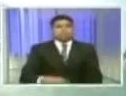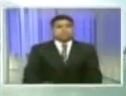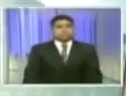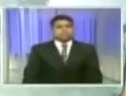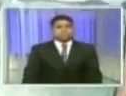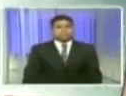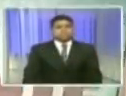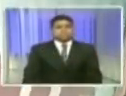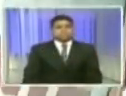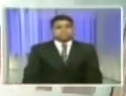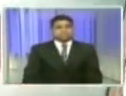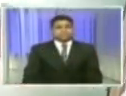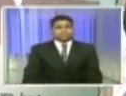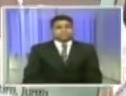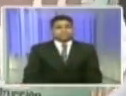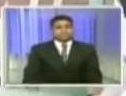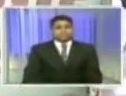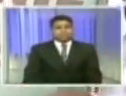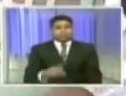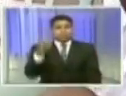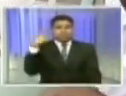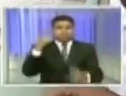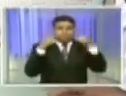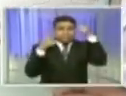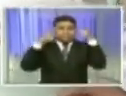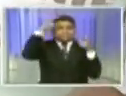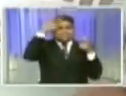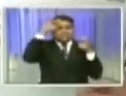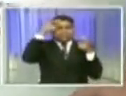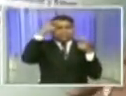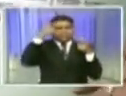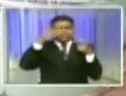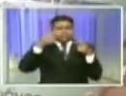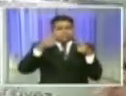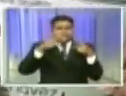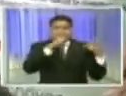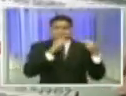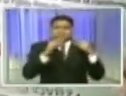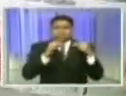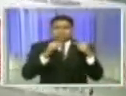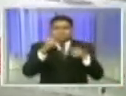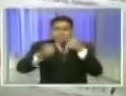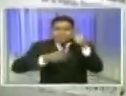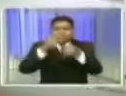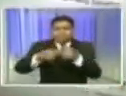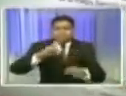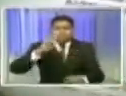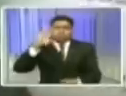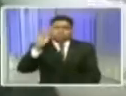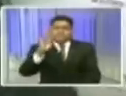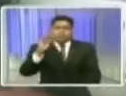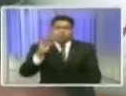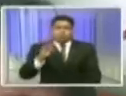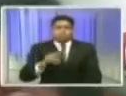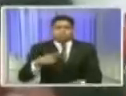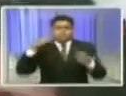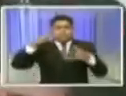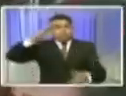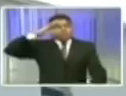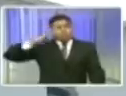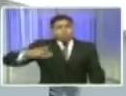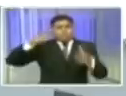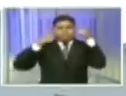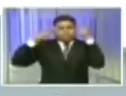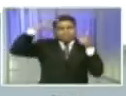Fue Chávez quien habló de la generación de oro. Y fue el comandante Hugo